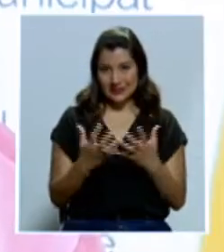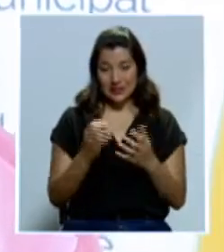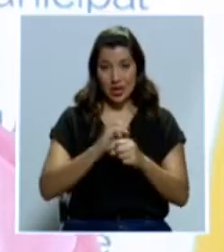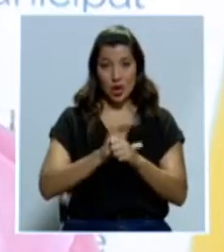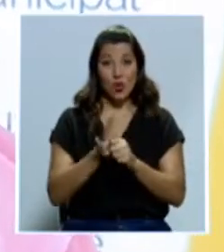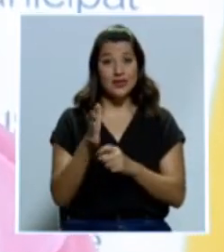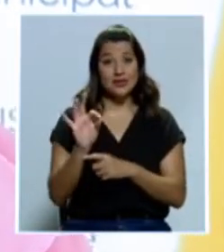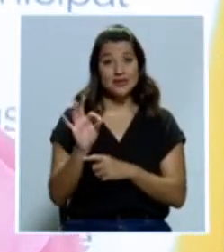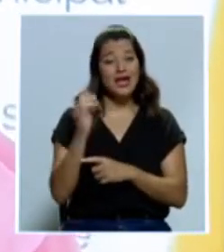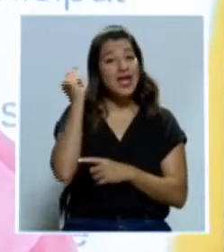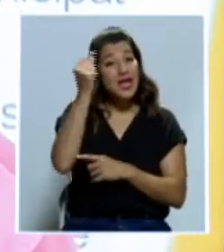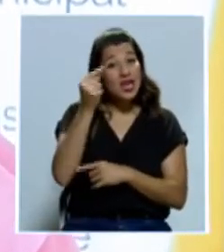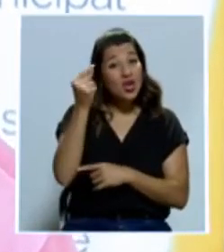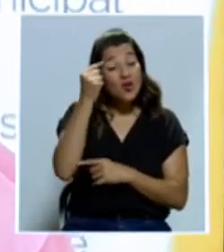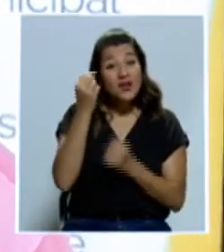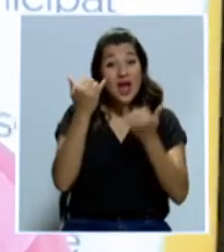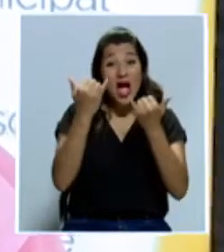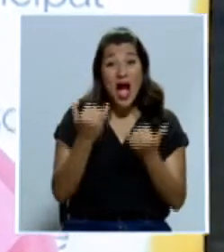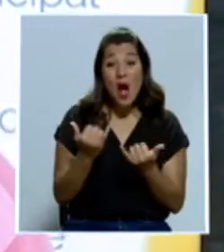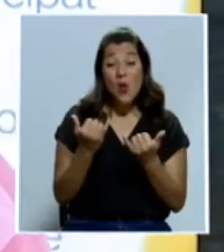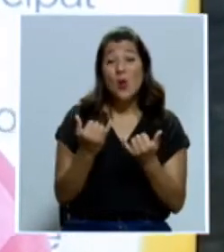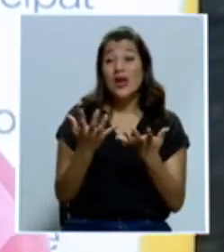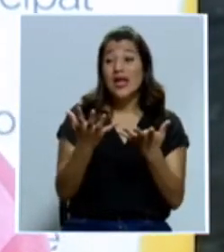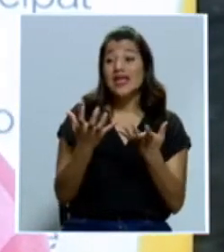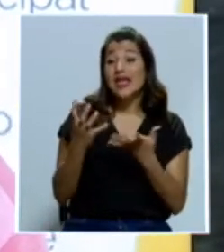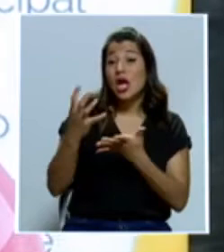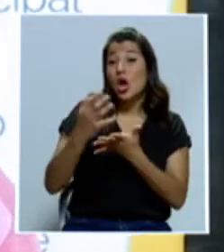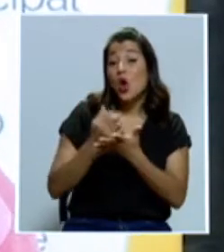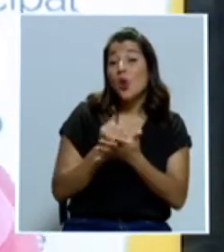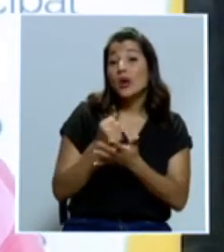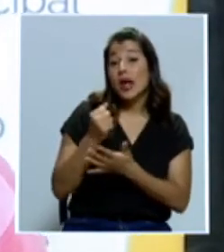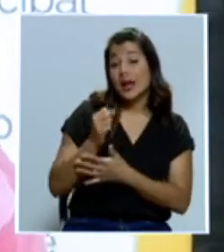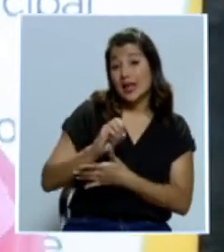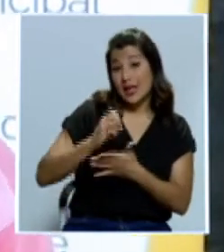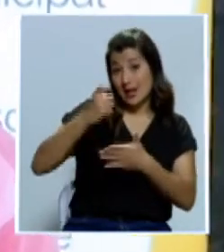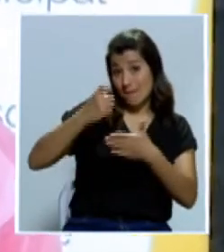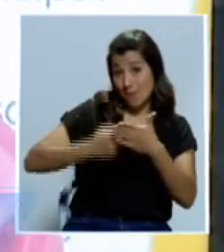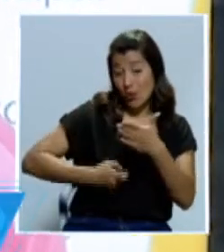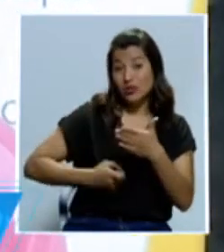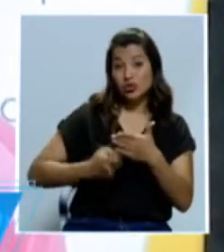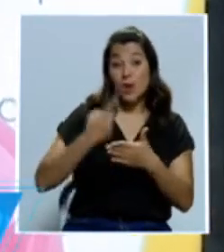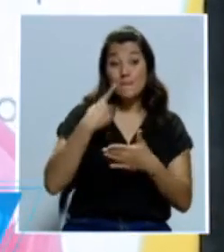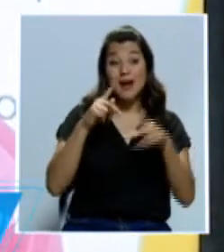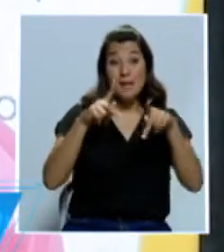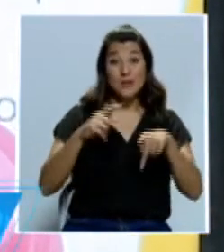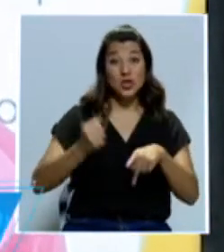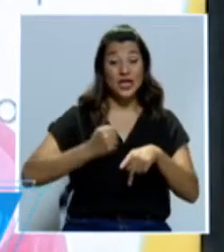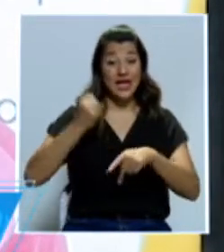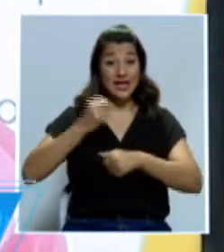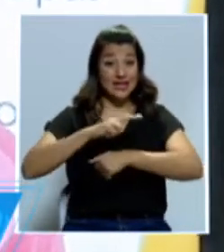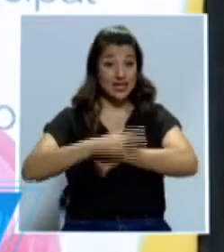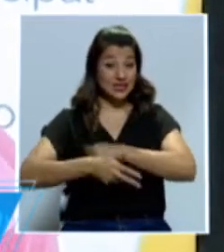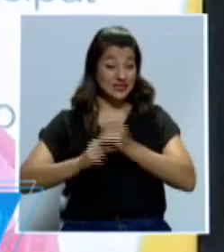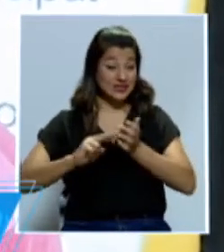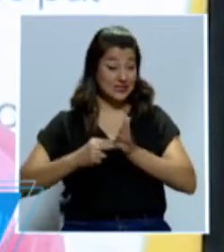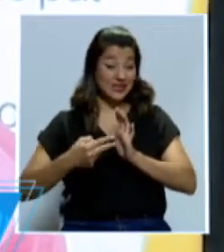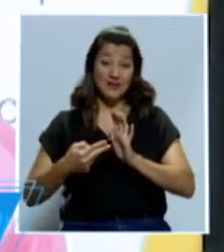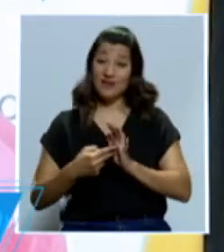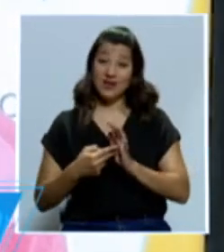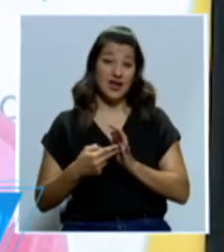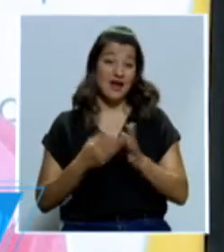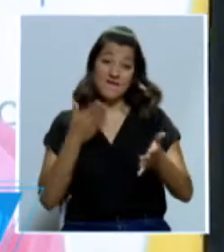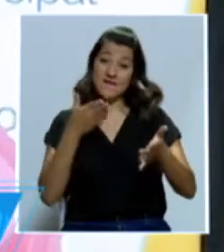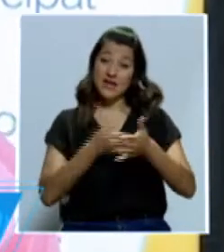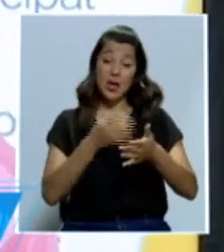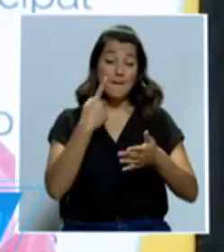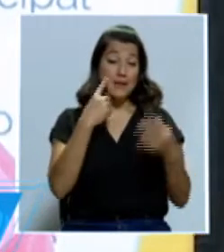El gobierno está planeando de cobrar un impuesto sobre la lotería. Sería un fracaso tanto para el vendedor como para